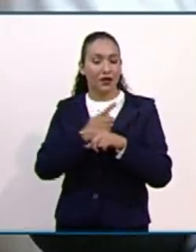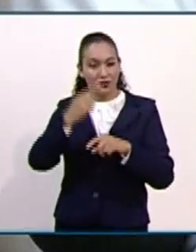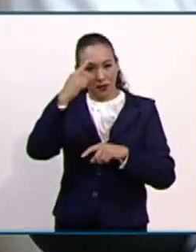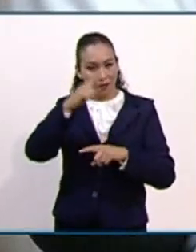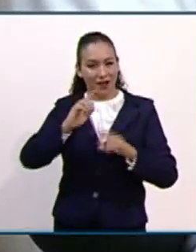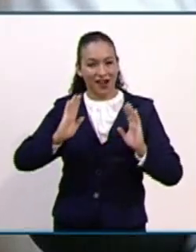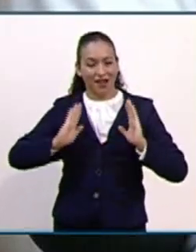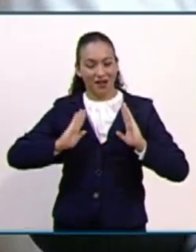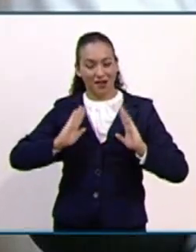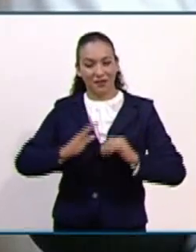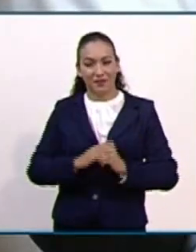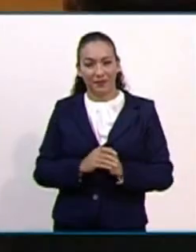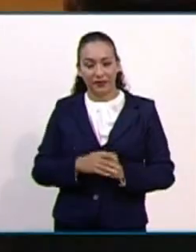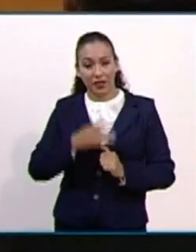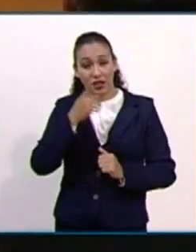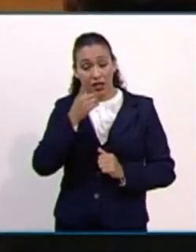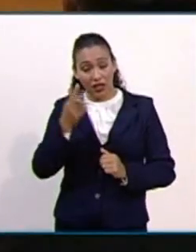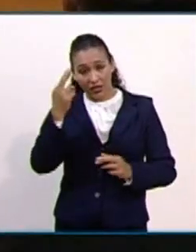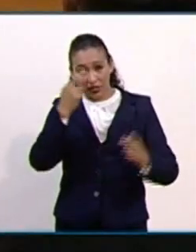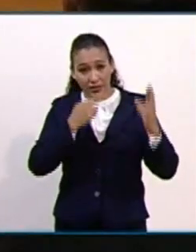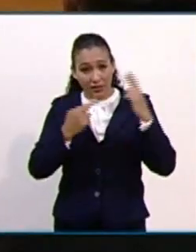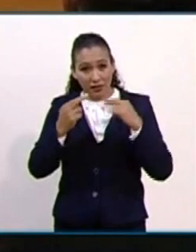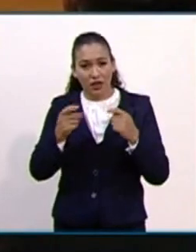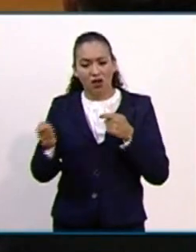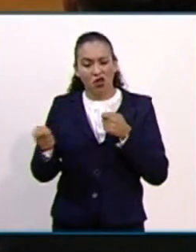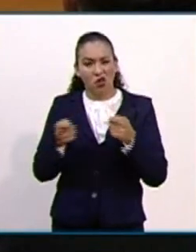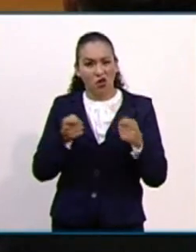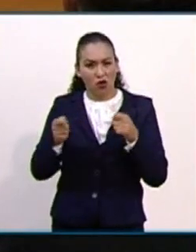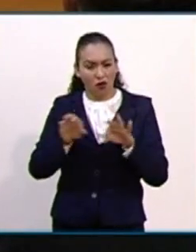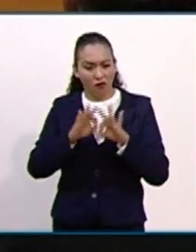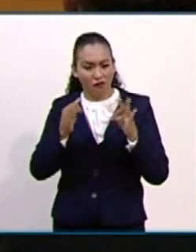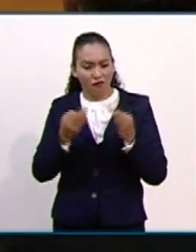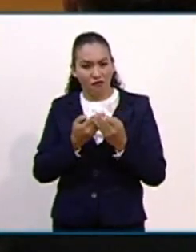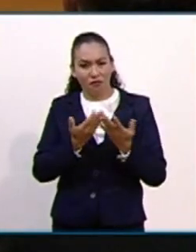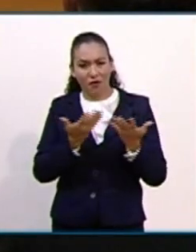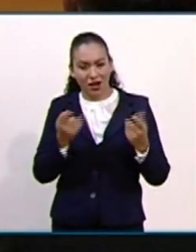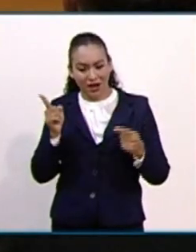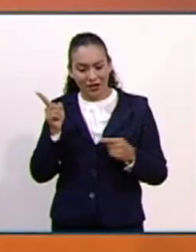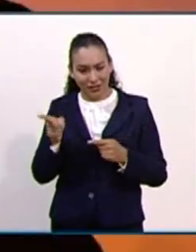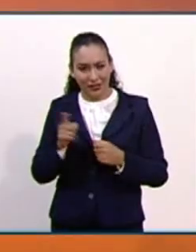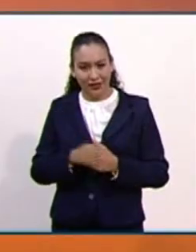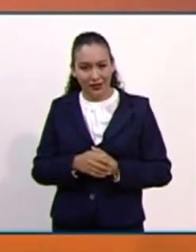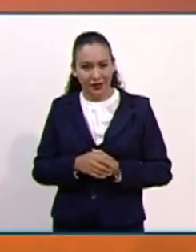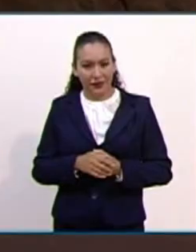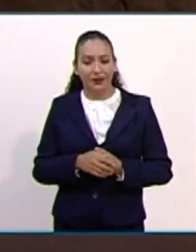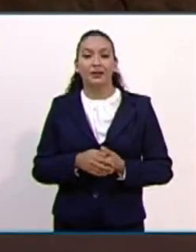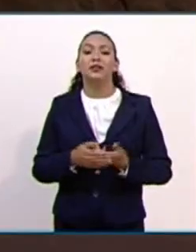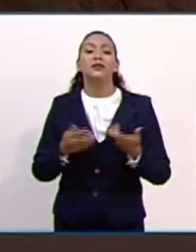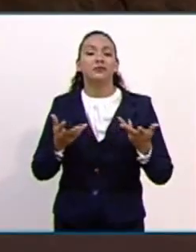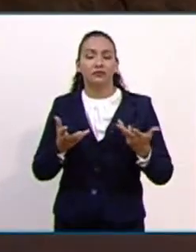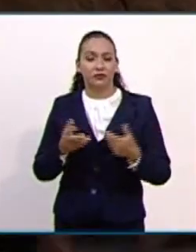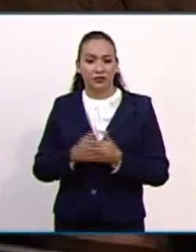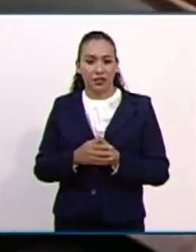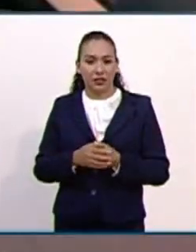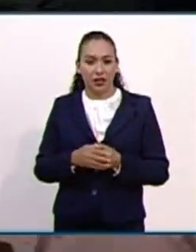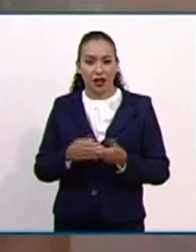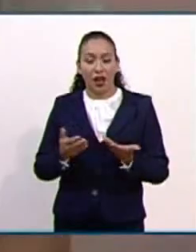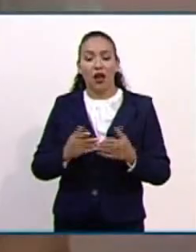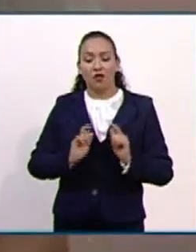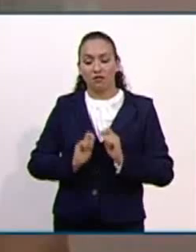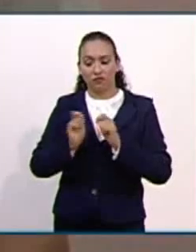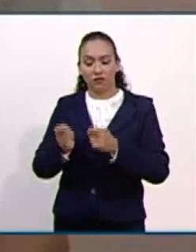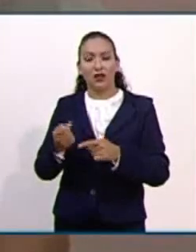explicaron las razones que llevaron a determinar que el control operativo y administrativo de dicha corporación se mantuviera en manos